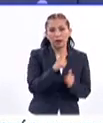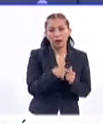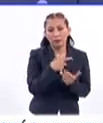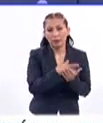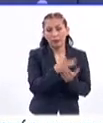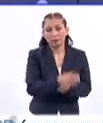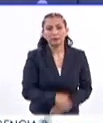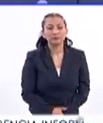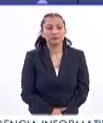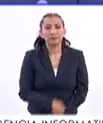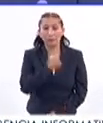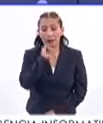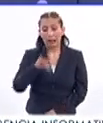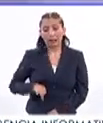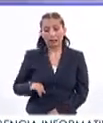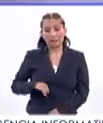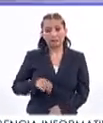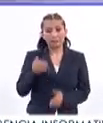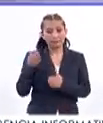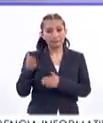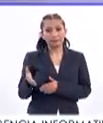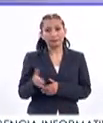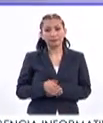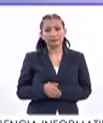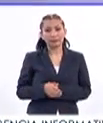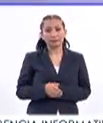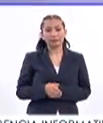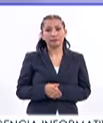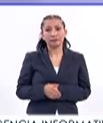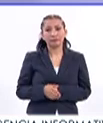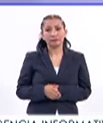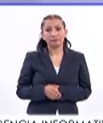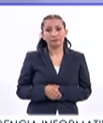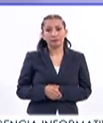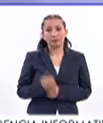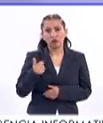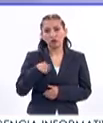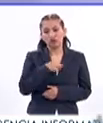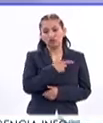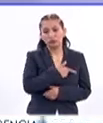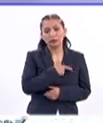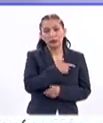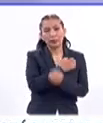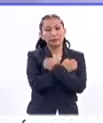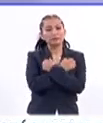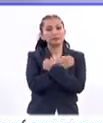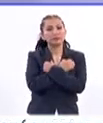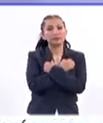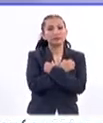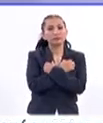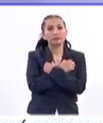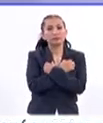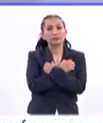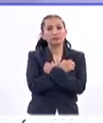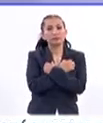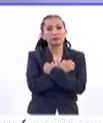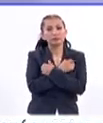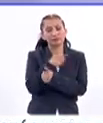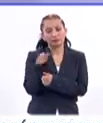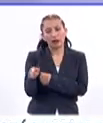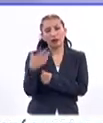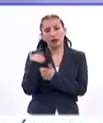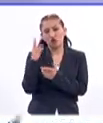Abril, esta parte que a nosotros nos interesa muchísimo por nuestra misma vocación, que es la educación, y bueno, que obviamente